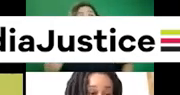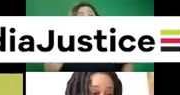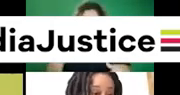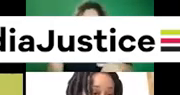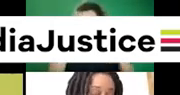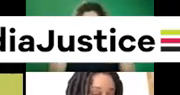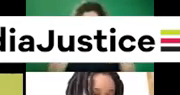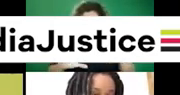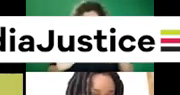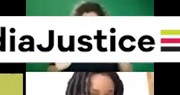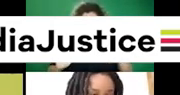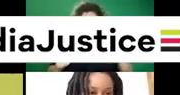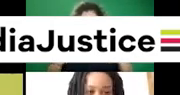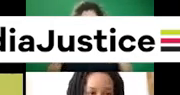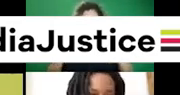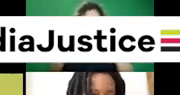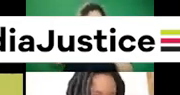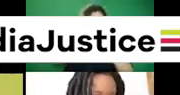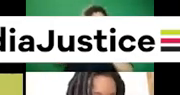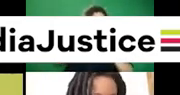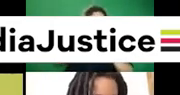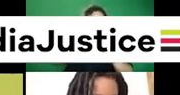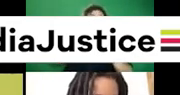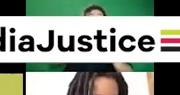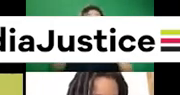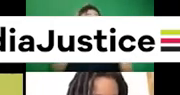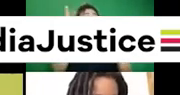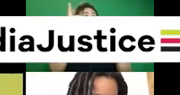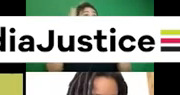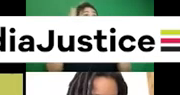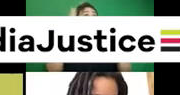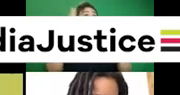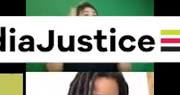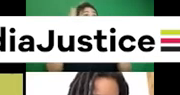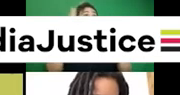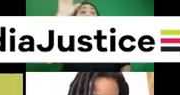y puedes escoger a alguien pero si alguien tiene ganas de hablar